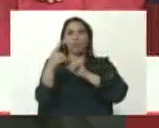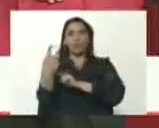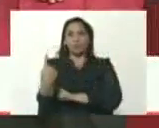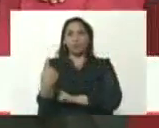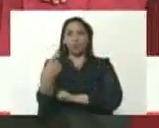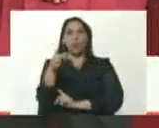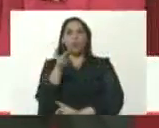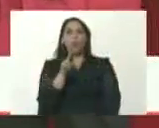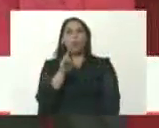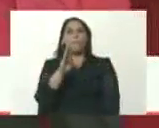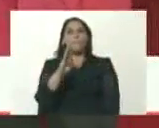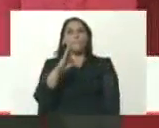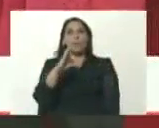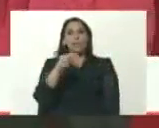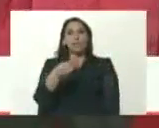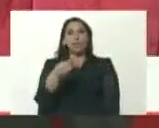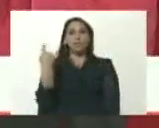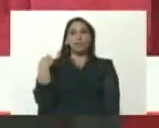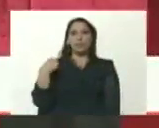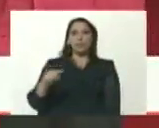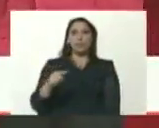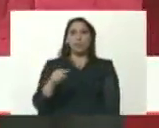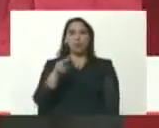891 VC, tenemos